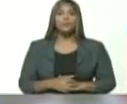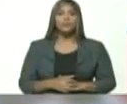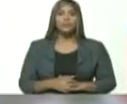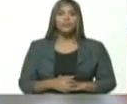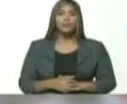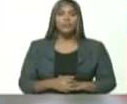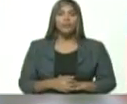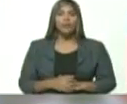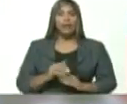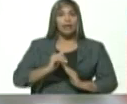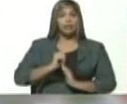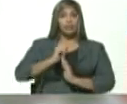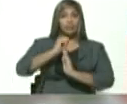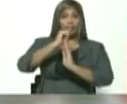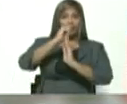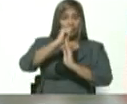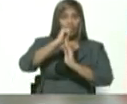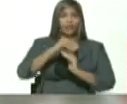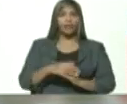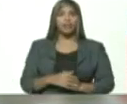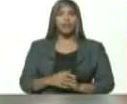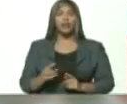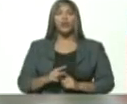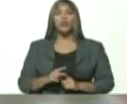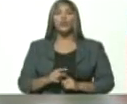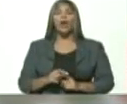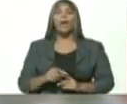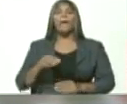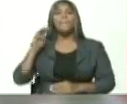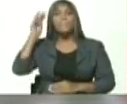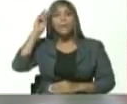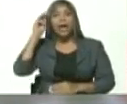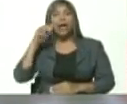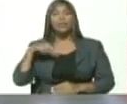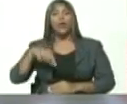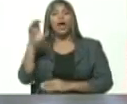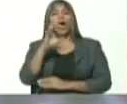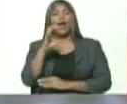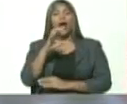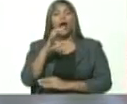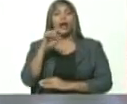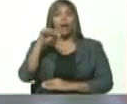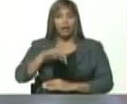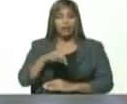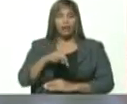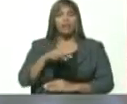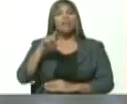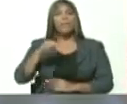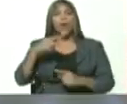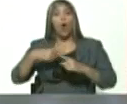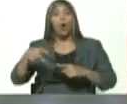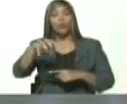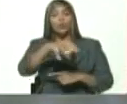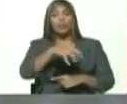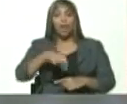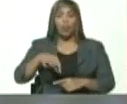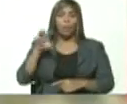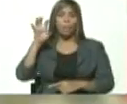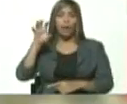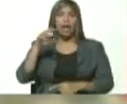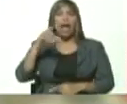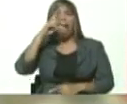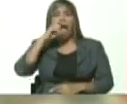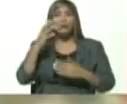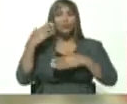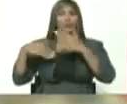fue el líder del magisterio, de los maestros de Caracas y del país. En los años 80, por su propio